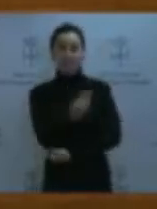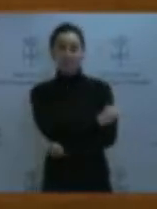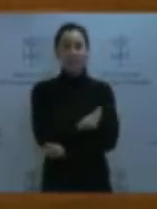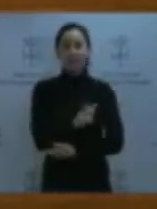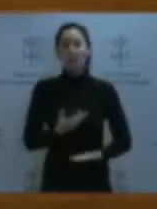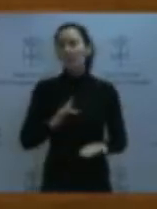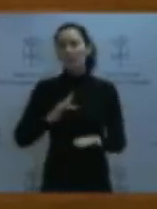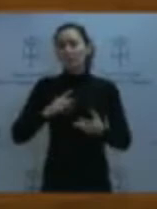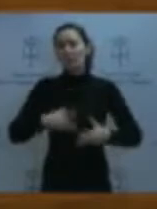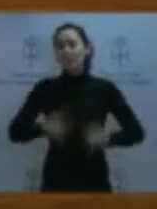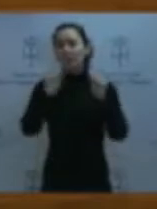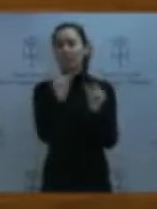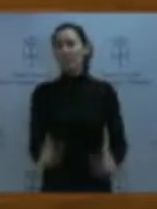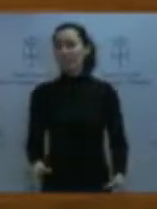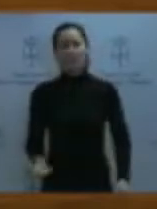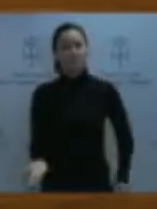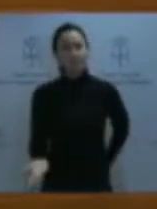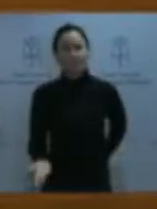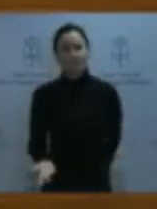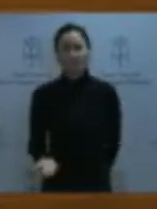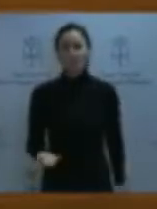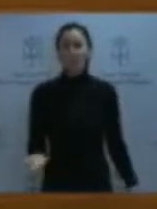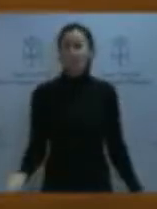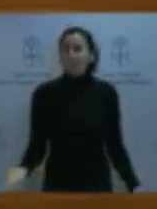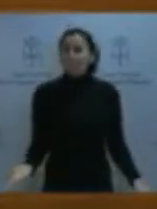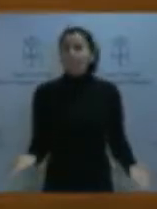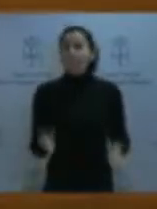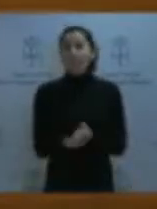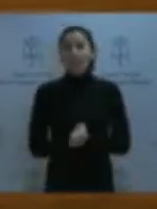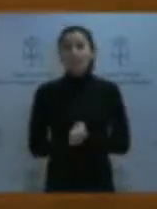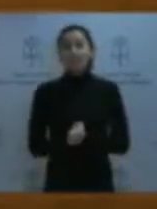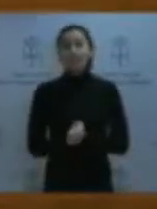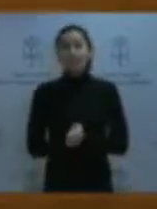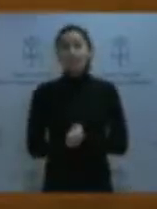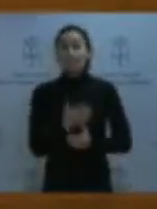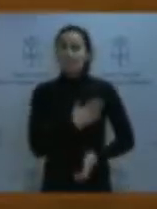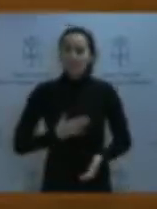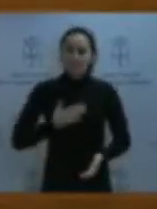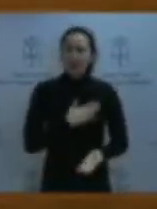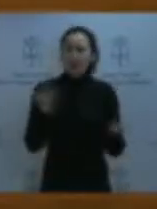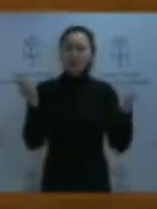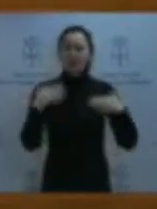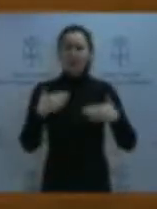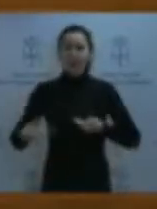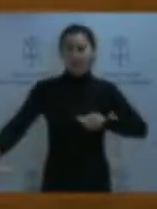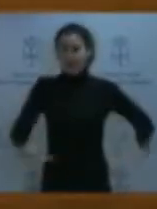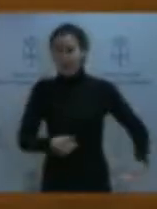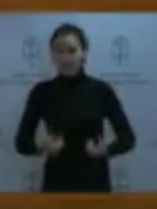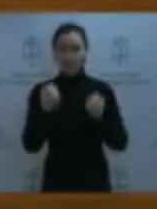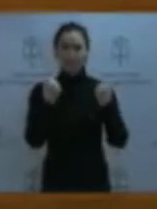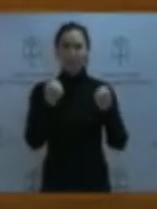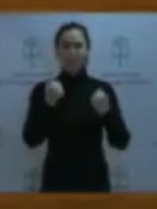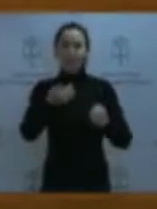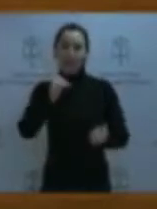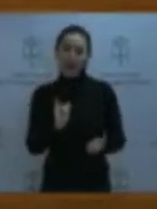modelo. Un modelo que no satisface la demanda potencial ni la demanda real